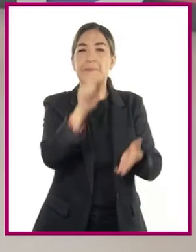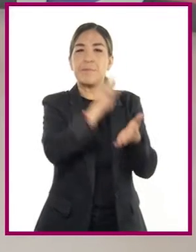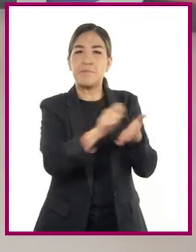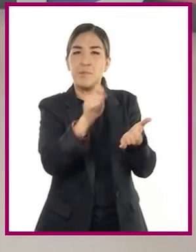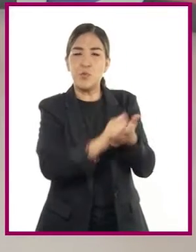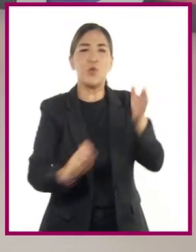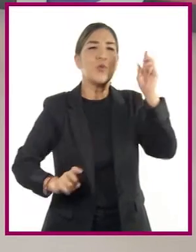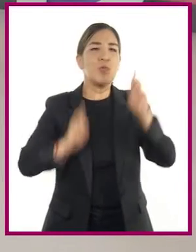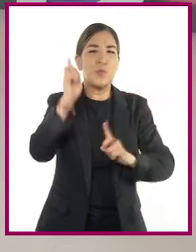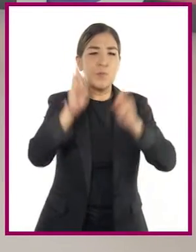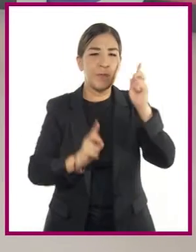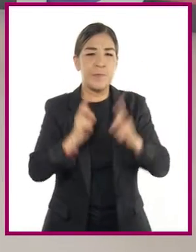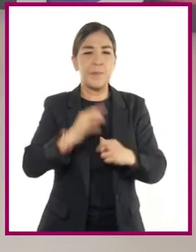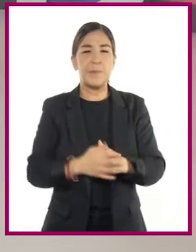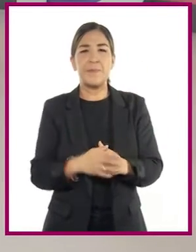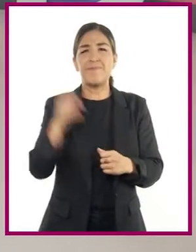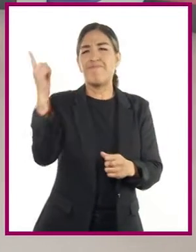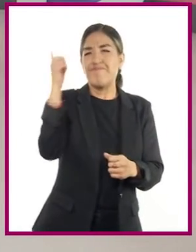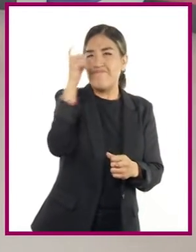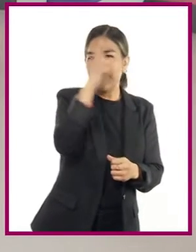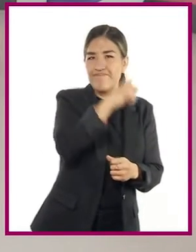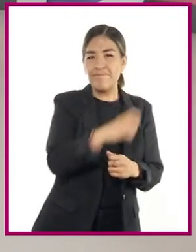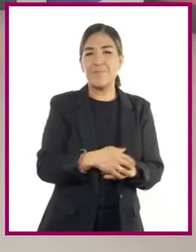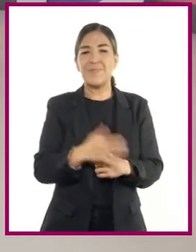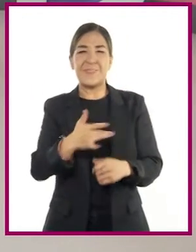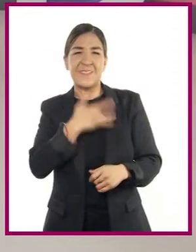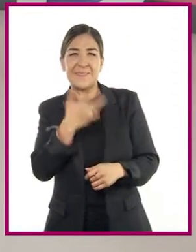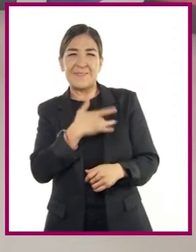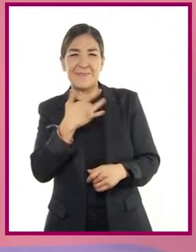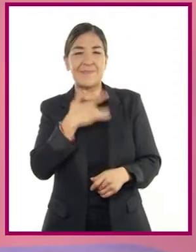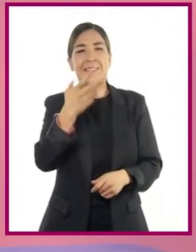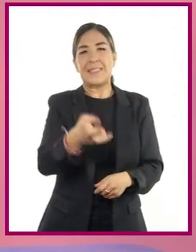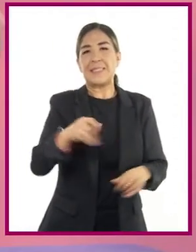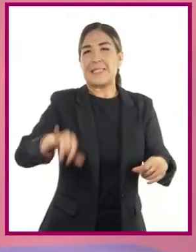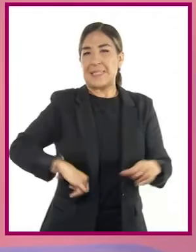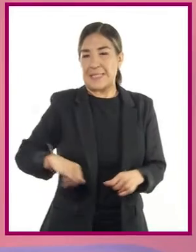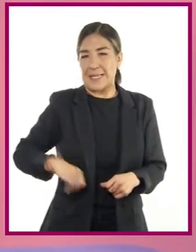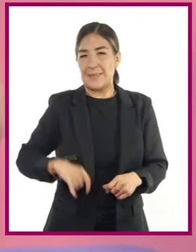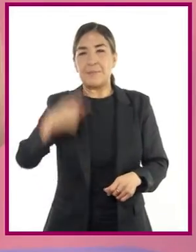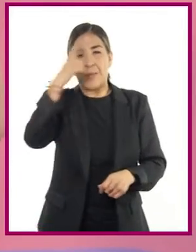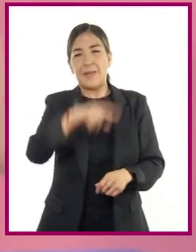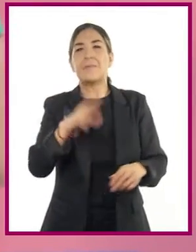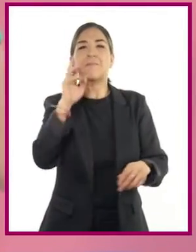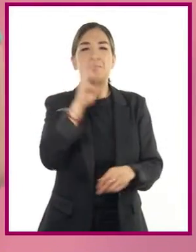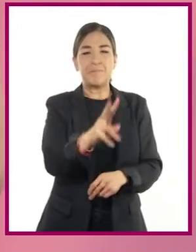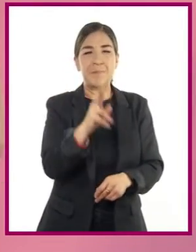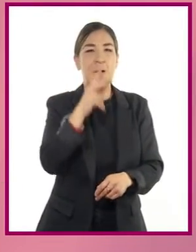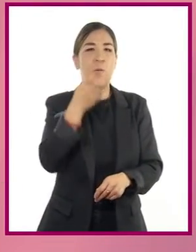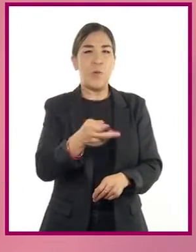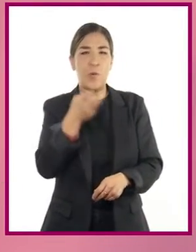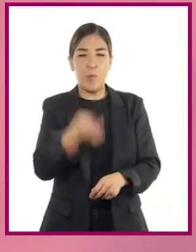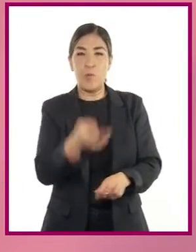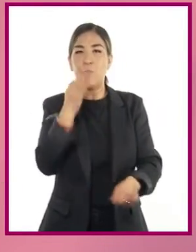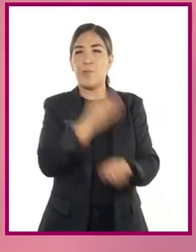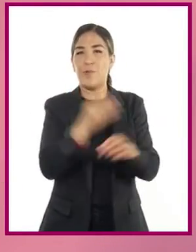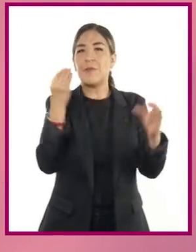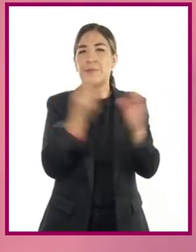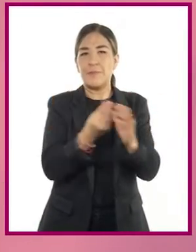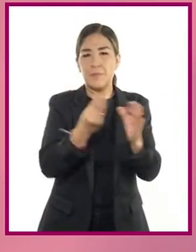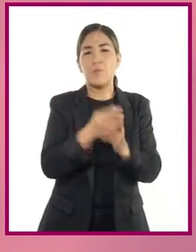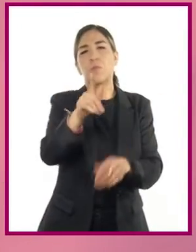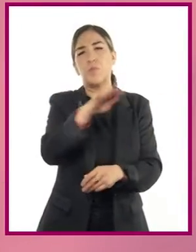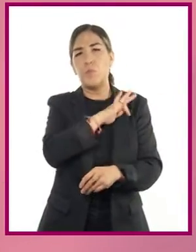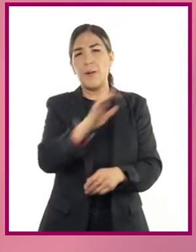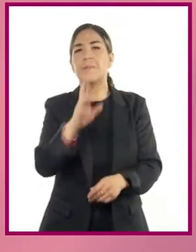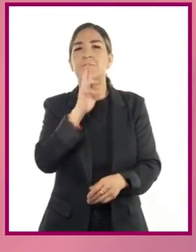de las dudas, inquietudes o dificultades que surjan al resolver los planteamientos, pues muchas de estas las